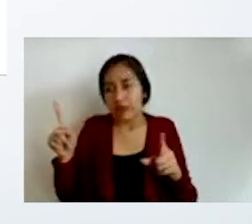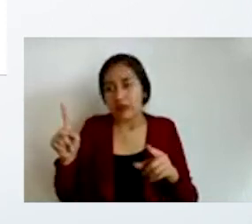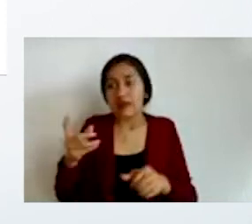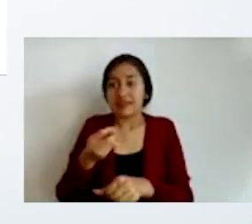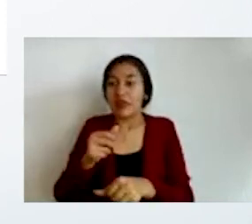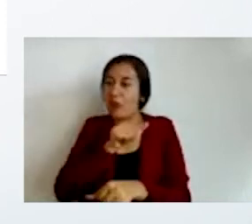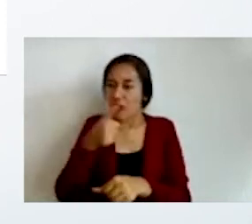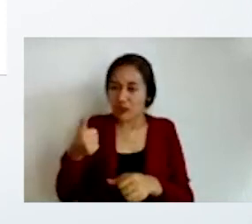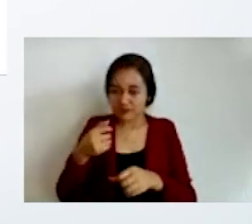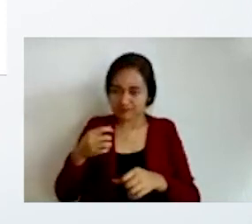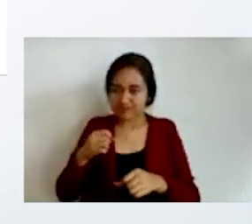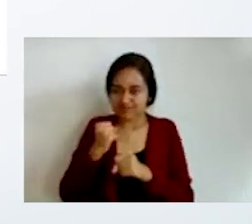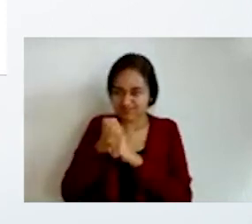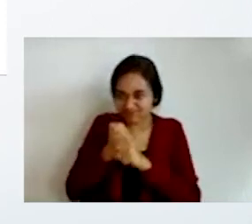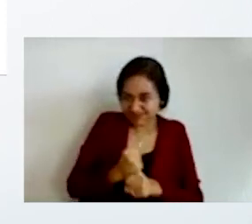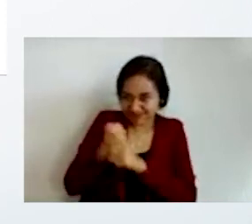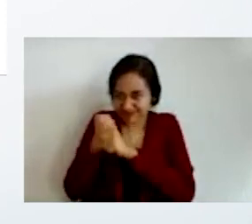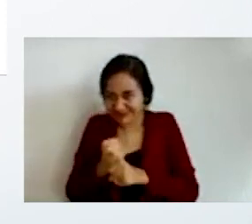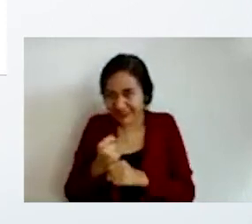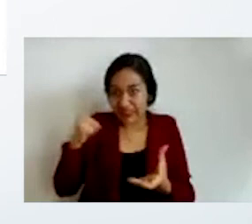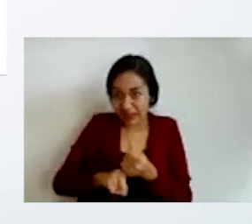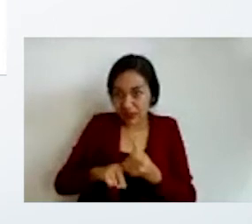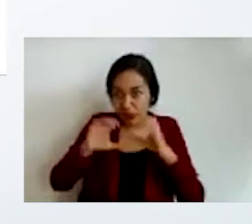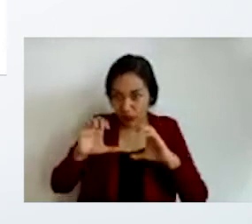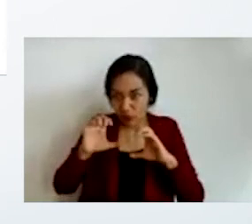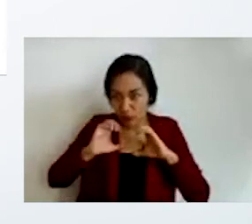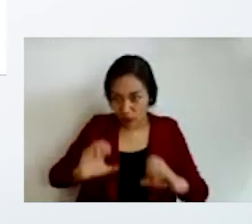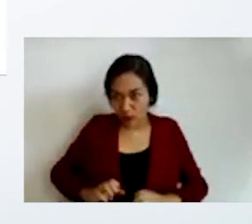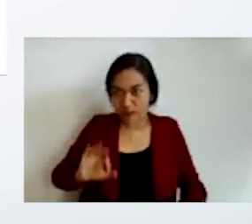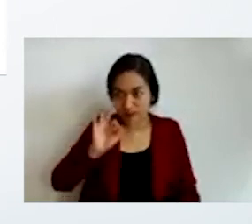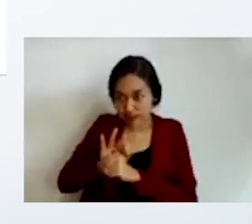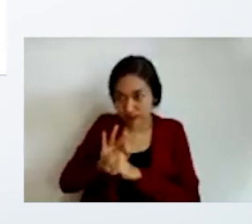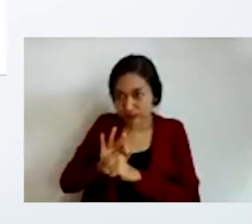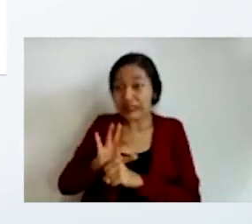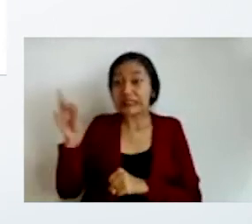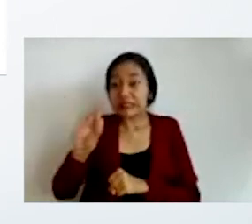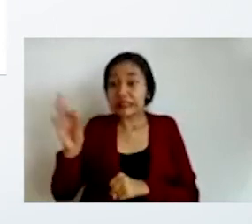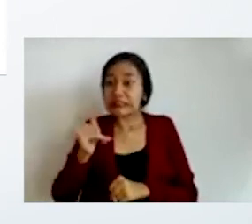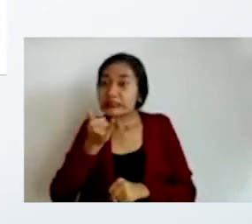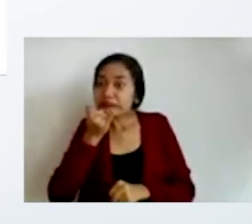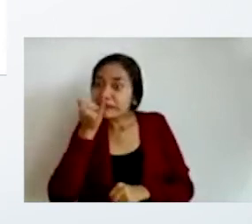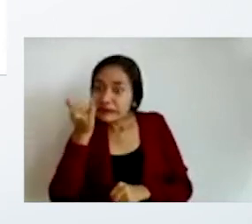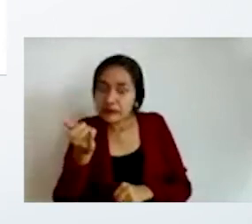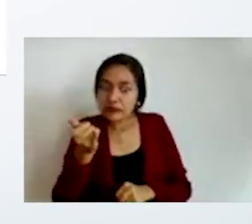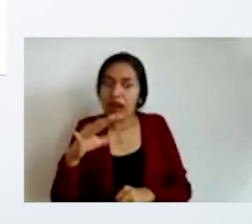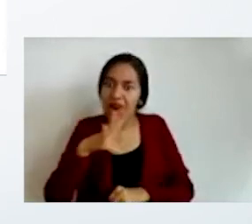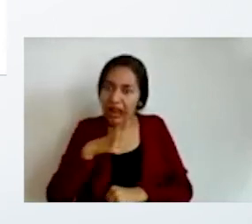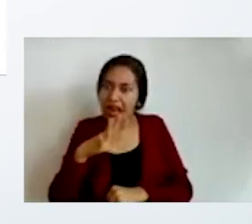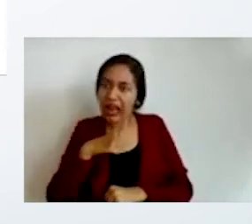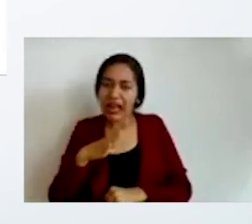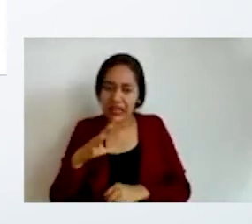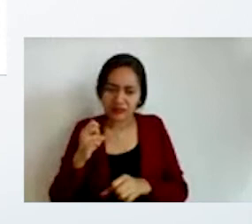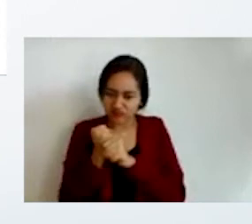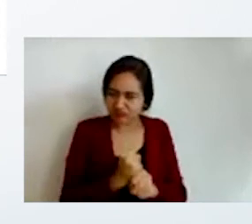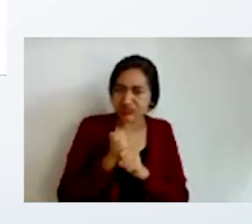otra enfermedad y que se equivoque el reactivo y nos diga si hay anticuerpos, pero no son los anticuerpos que